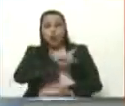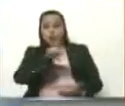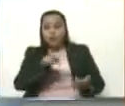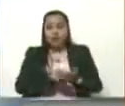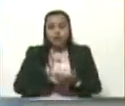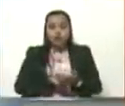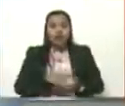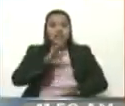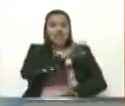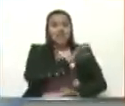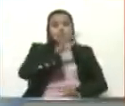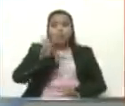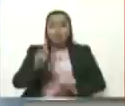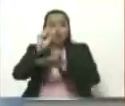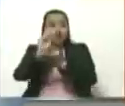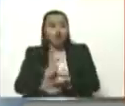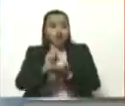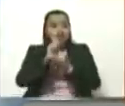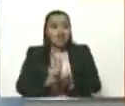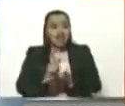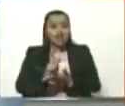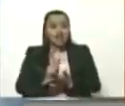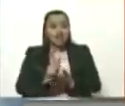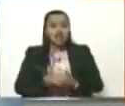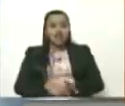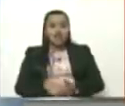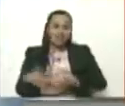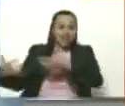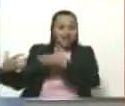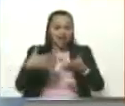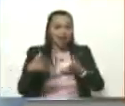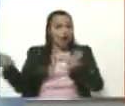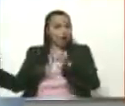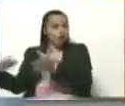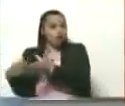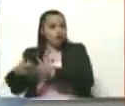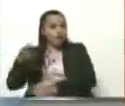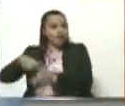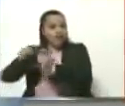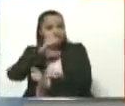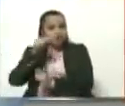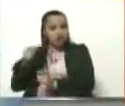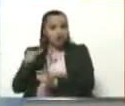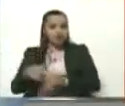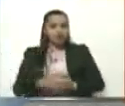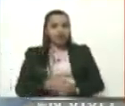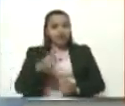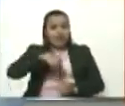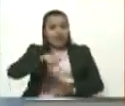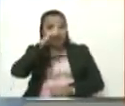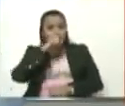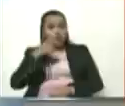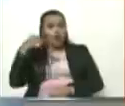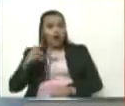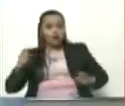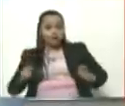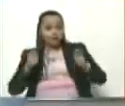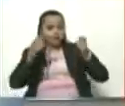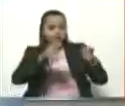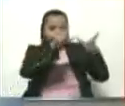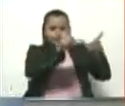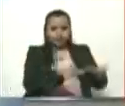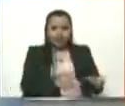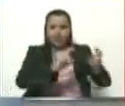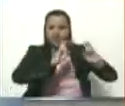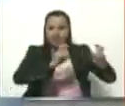un combate serio sin cuartel contra estas mafias durante este año se han presentado en esta